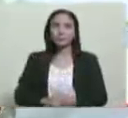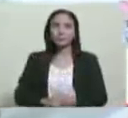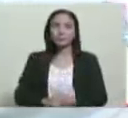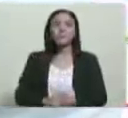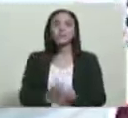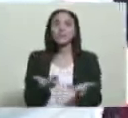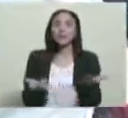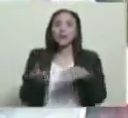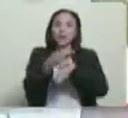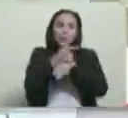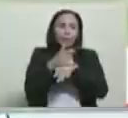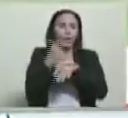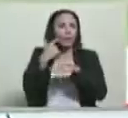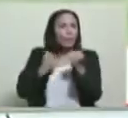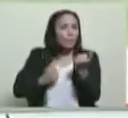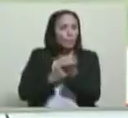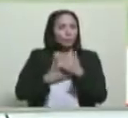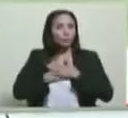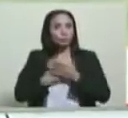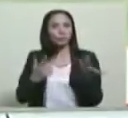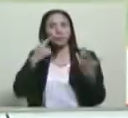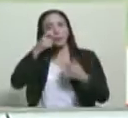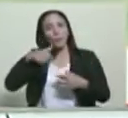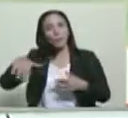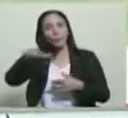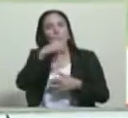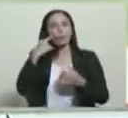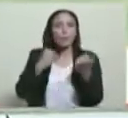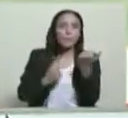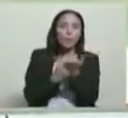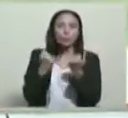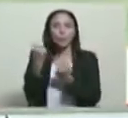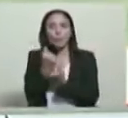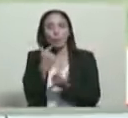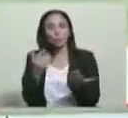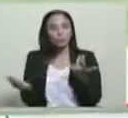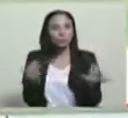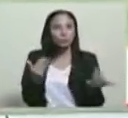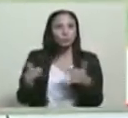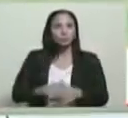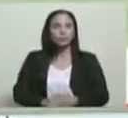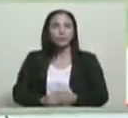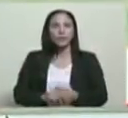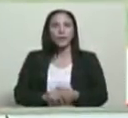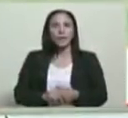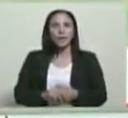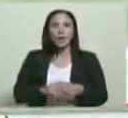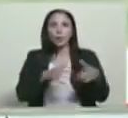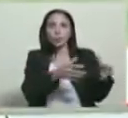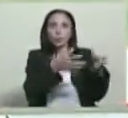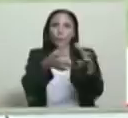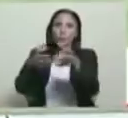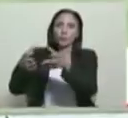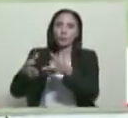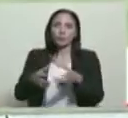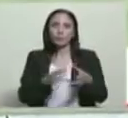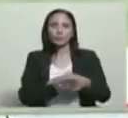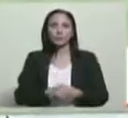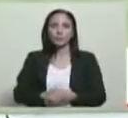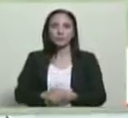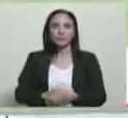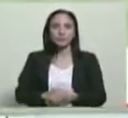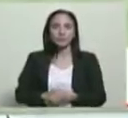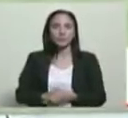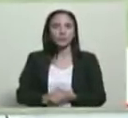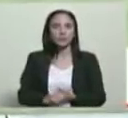El gobierno tiene que ser del pueblo, para el pueblo, con el pueblo. El gobierno tiene que ser un conjunto de sensibilidades.